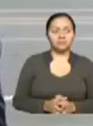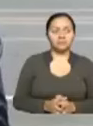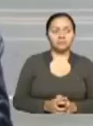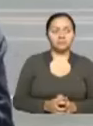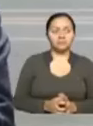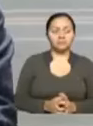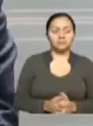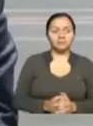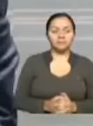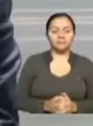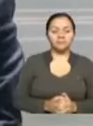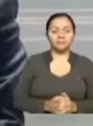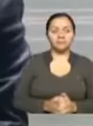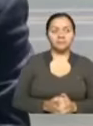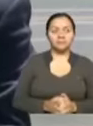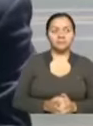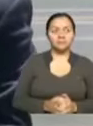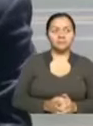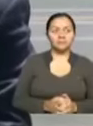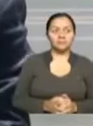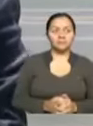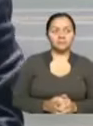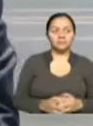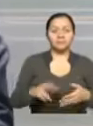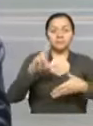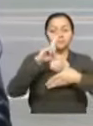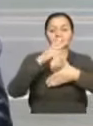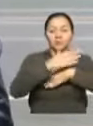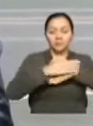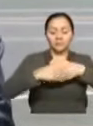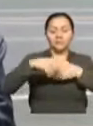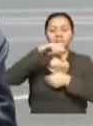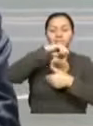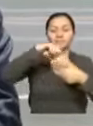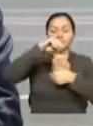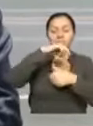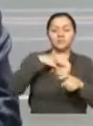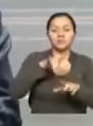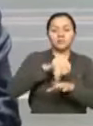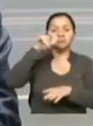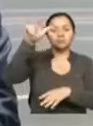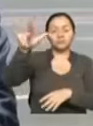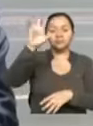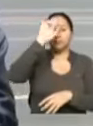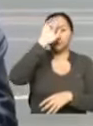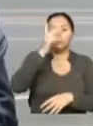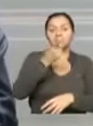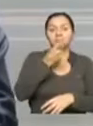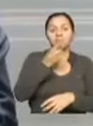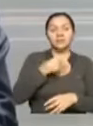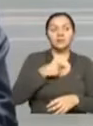presidentes. Dormiremos en República Dominicana y partiremos el día